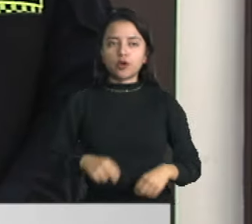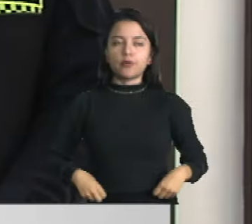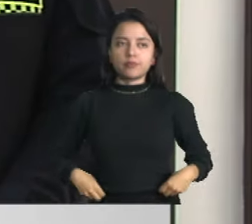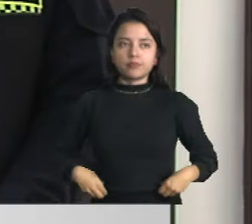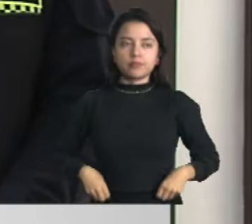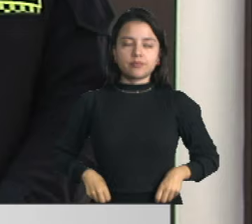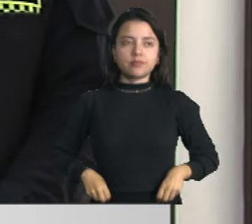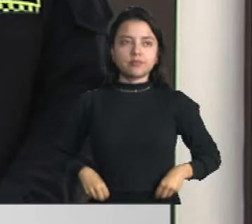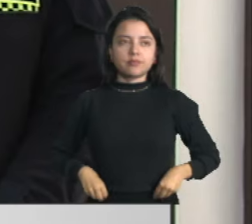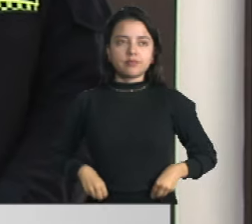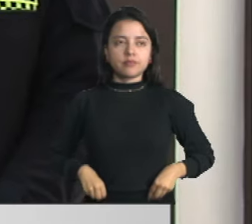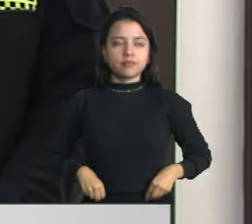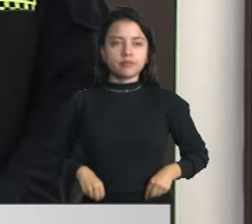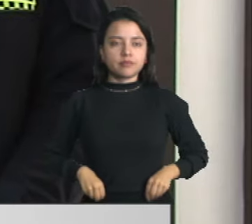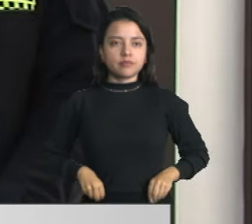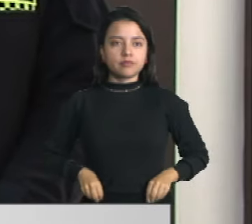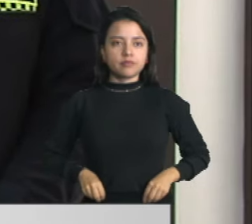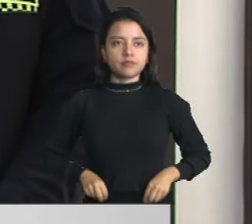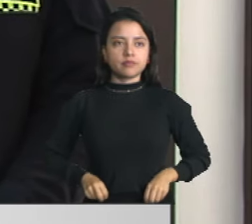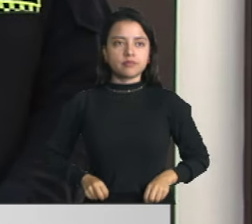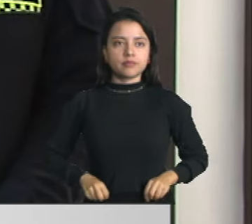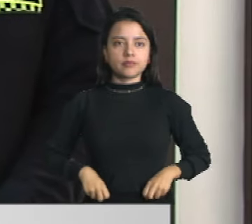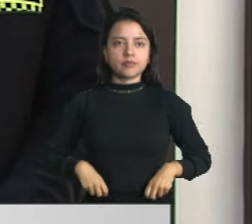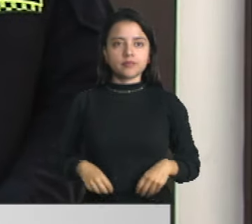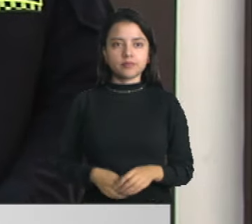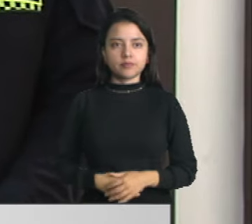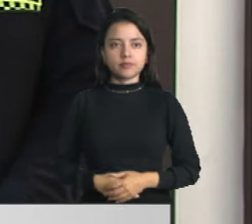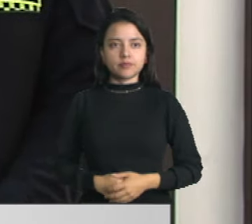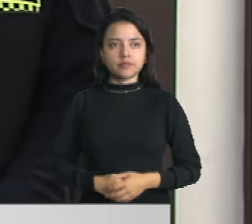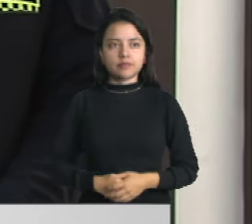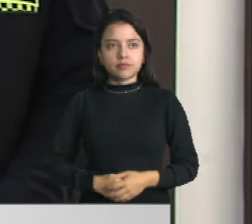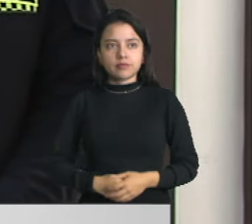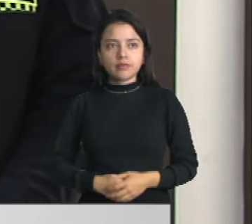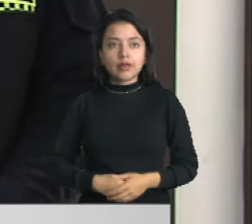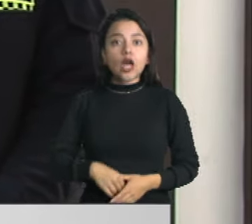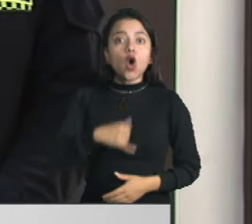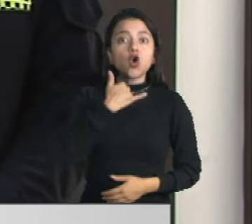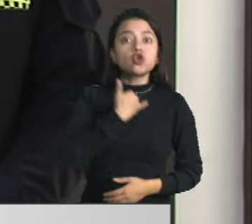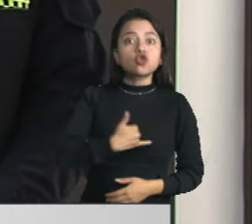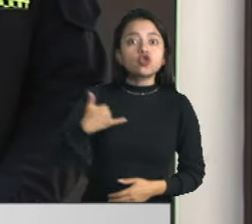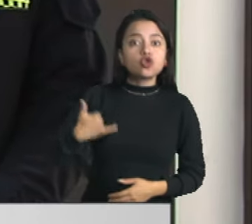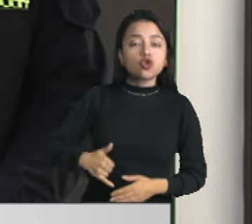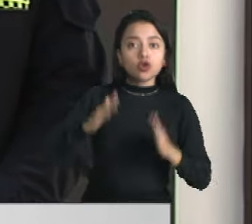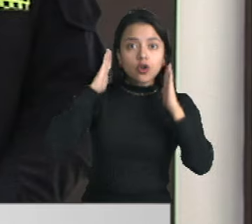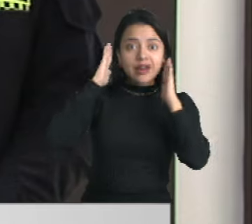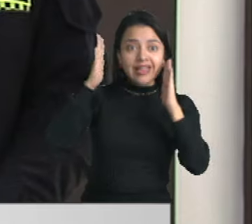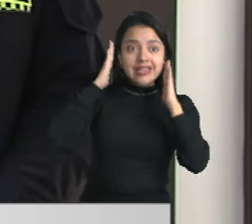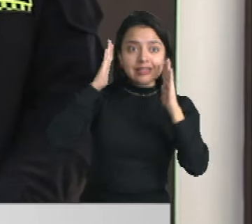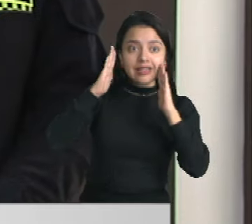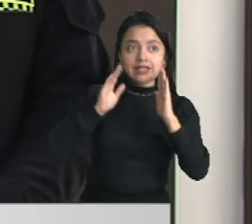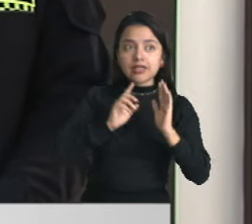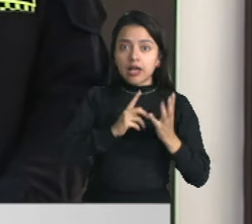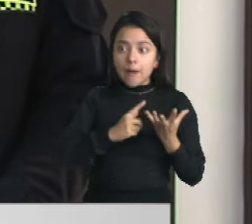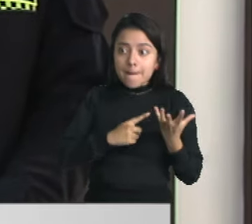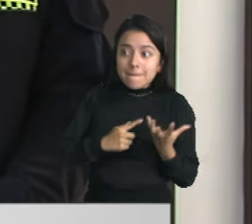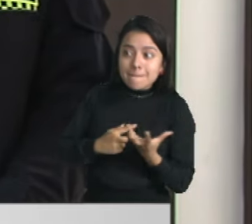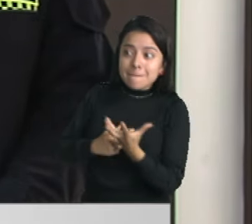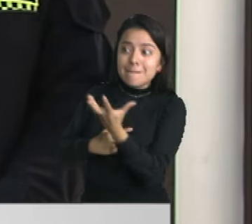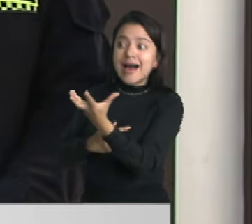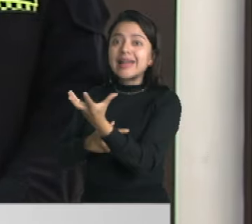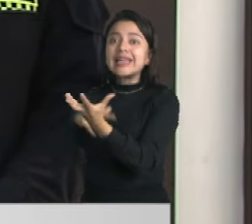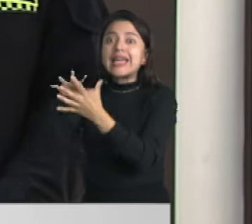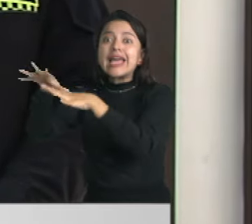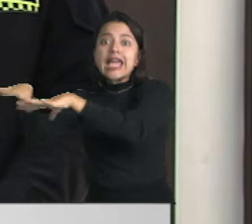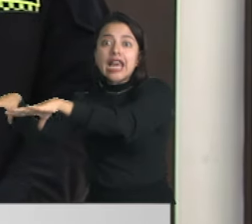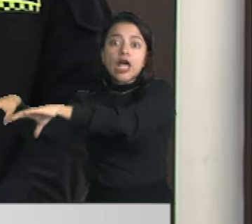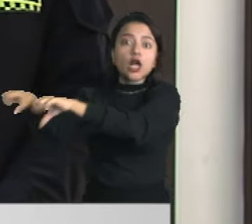porque unos hinchas del Junior le roban, quitan o arrebatan un trapo a los